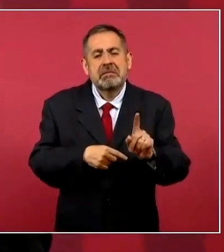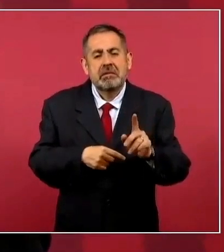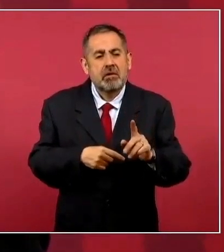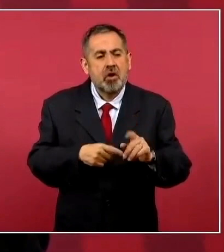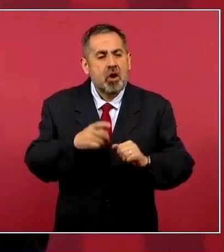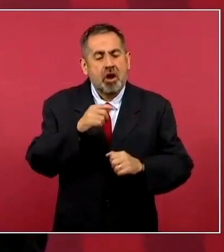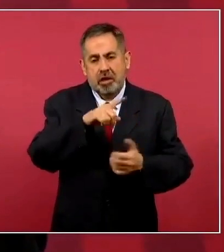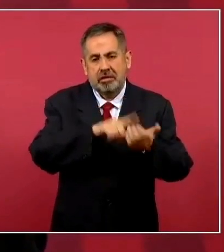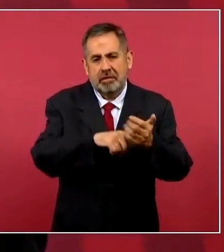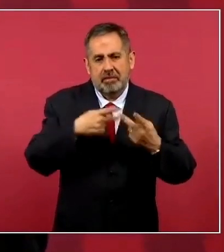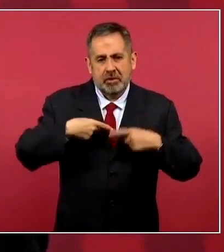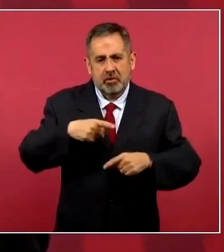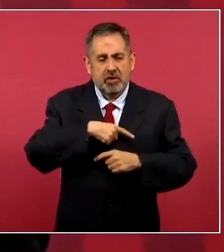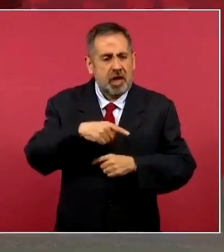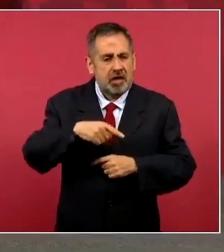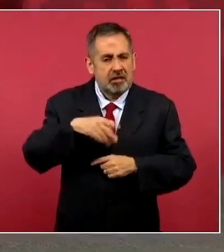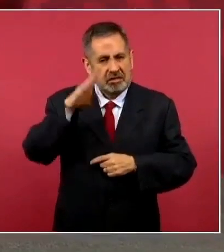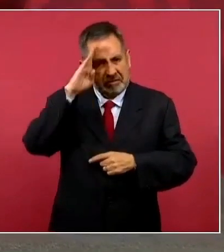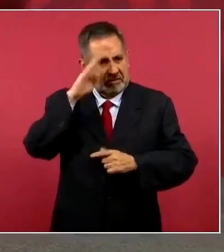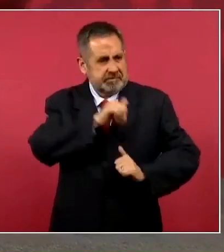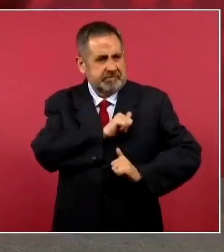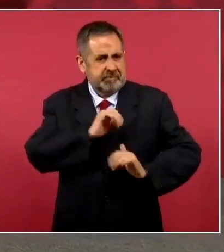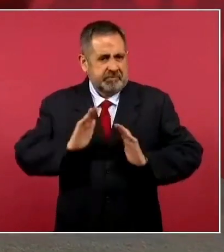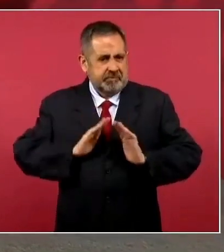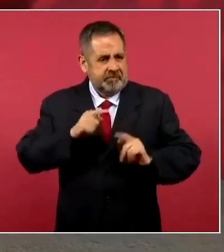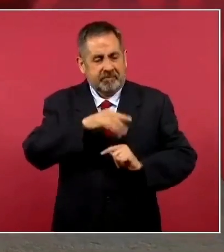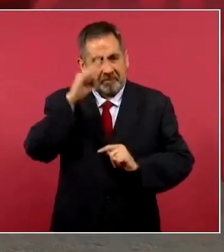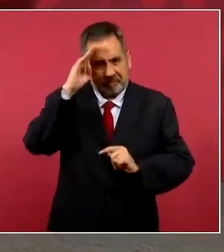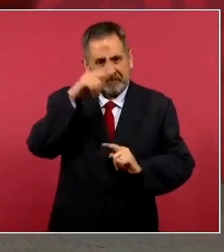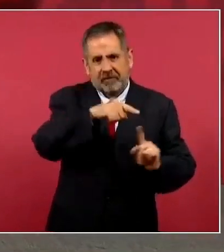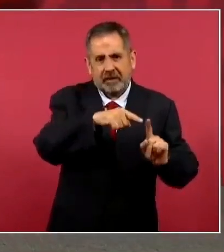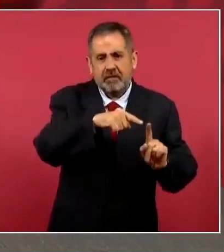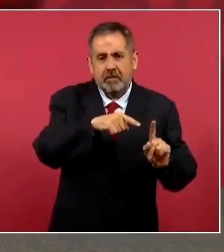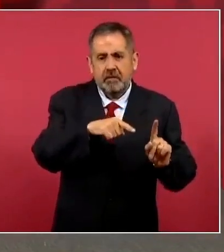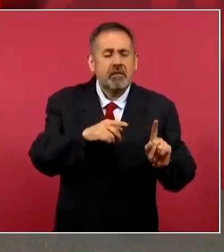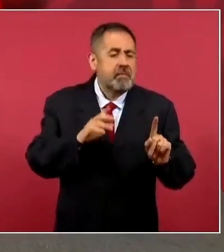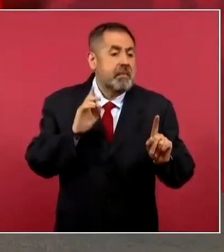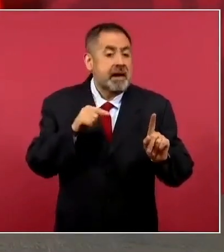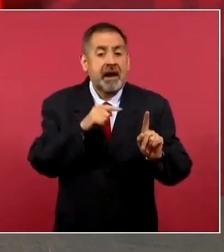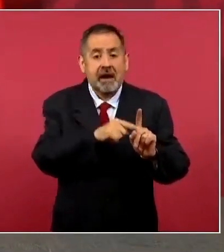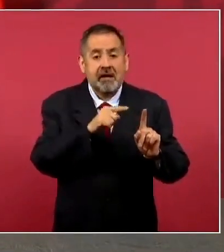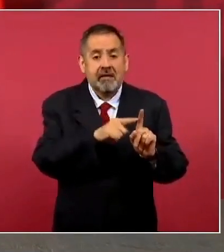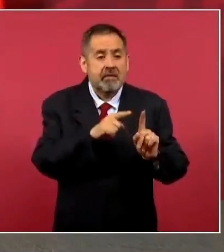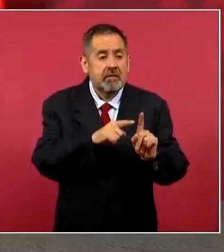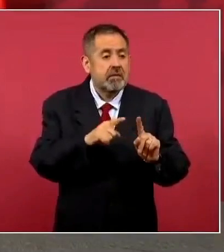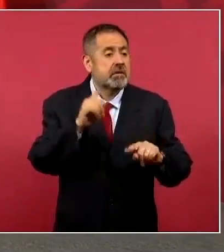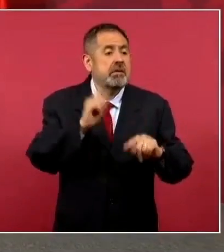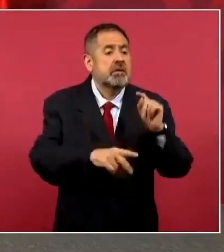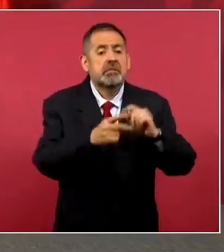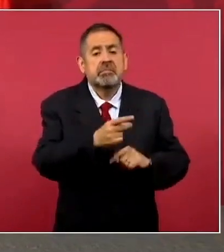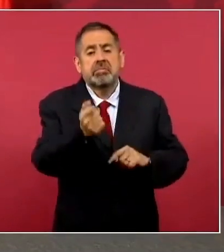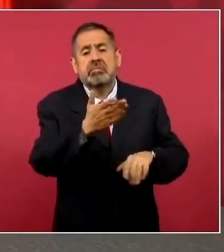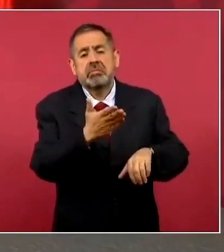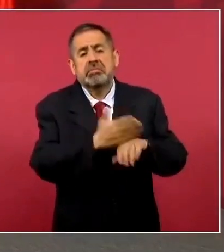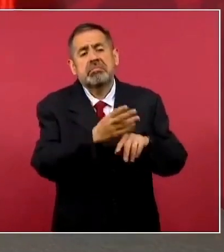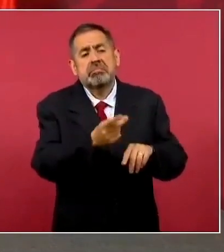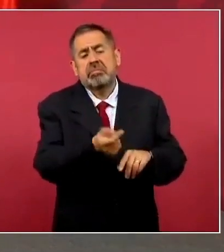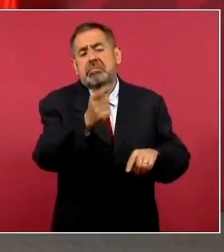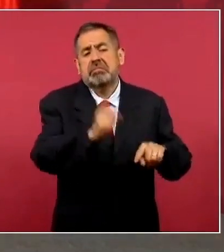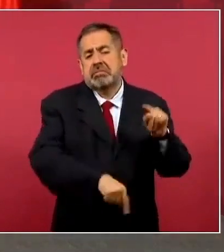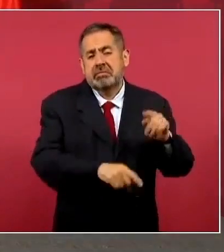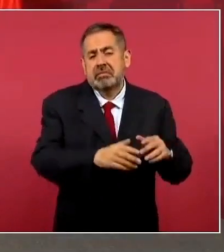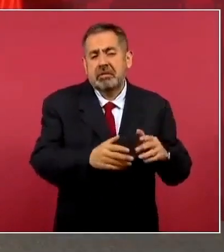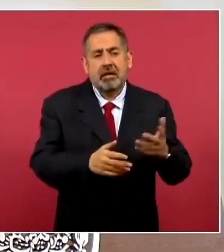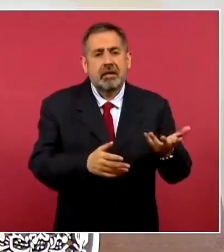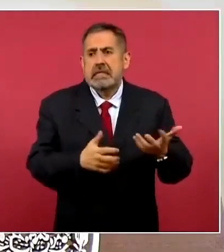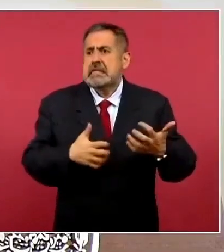oficial del ejército que fue suspendido por alguna razón